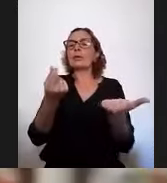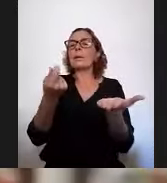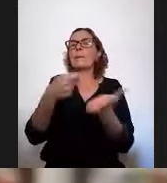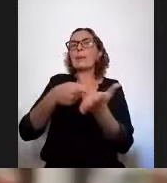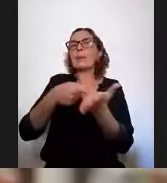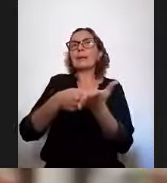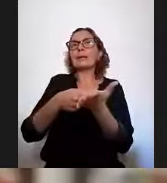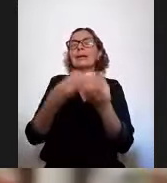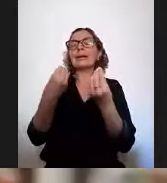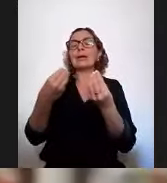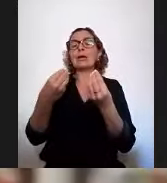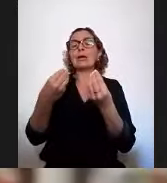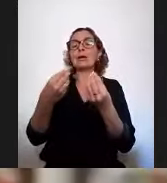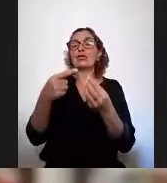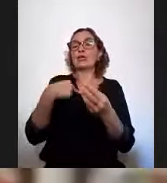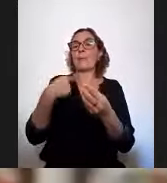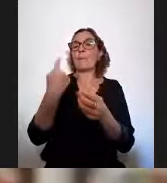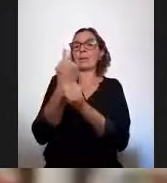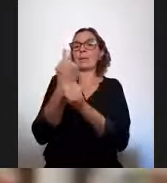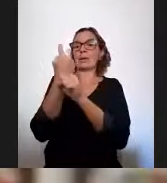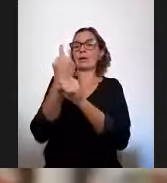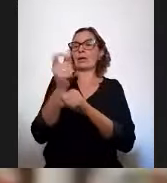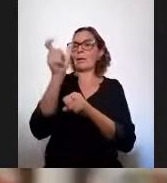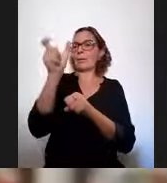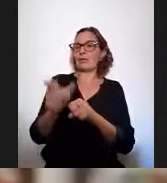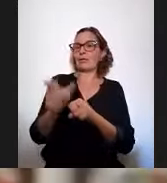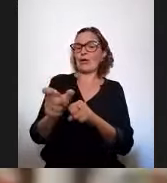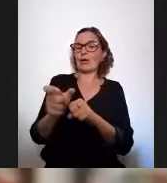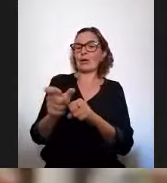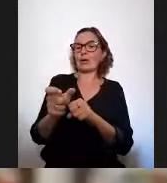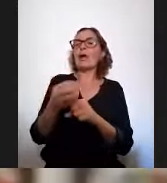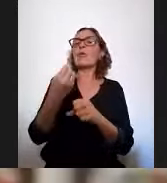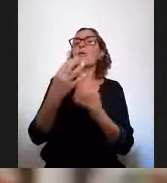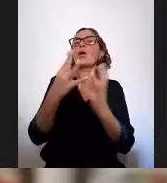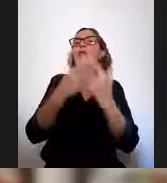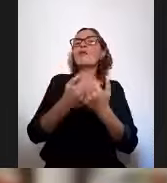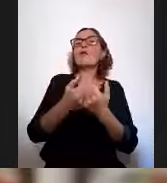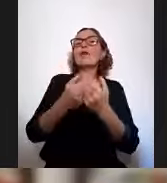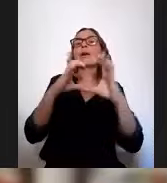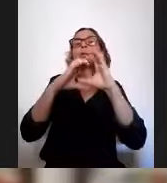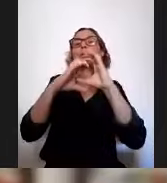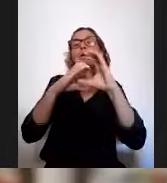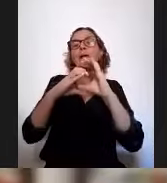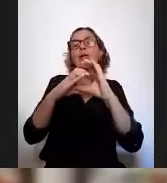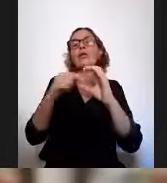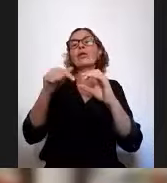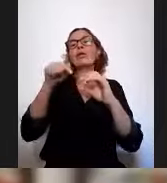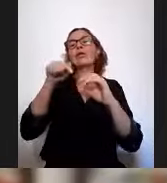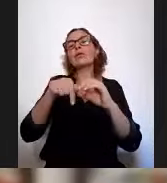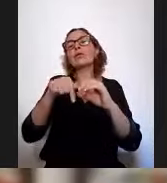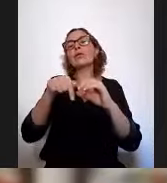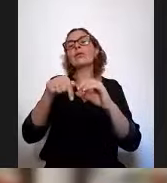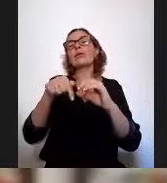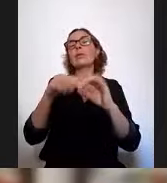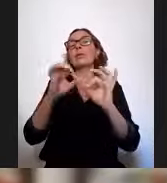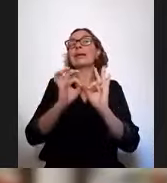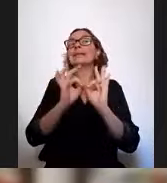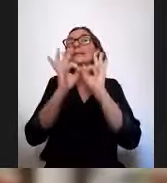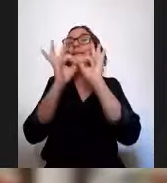lo que me destaca de los clientes, los canales de comunicación a través de los cuales voy a llegar a